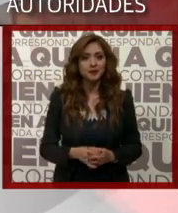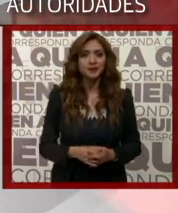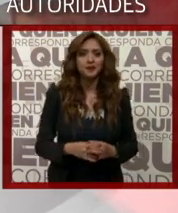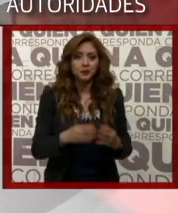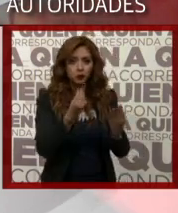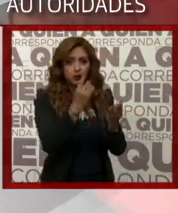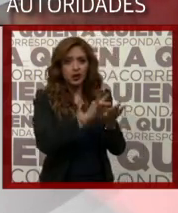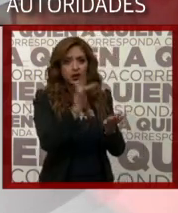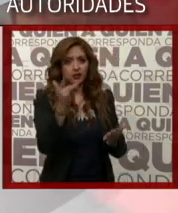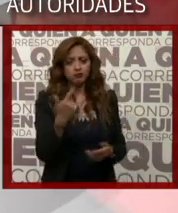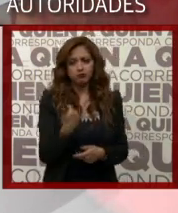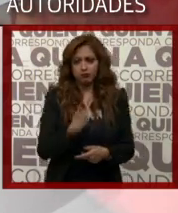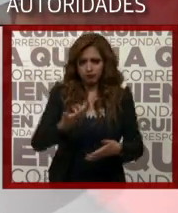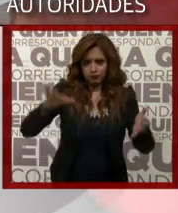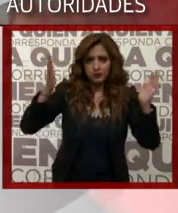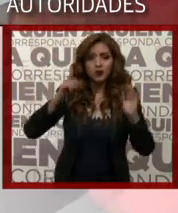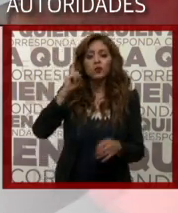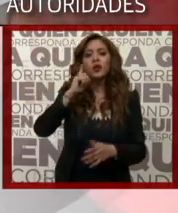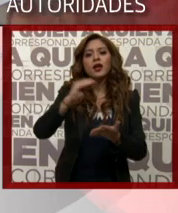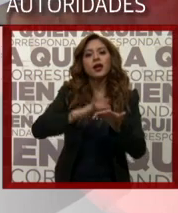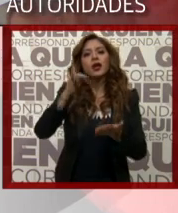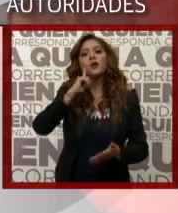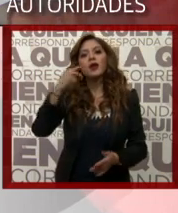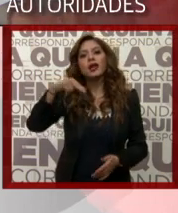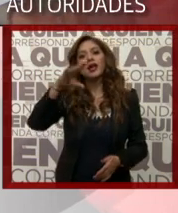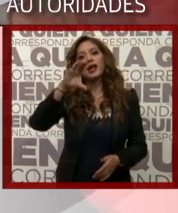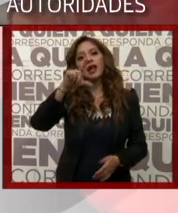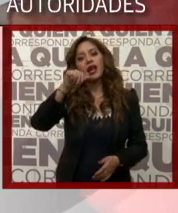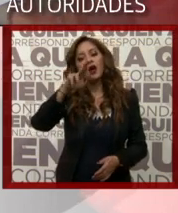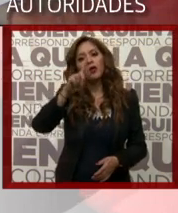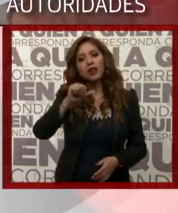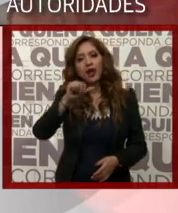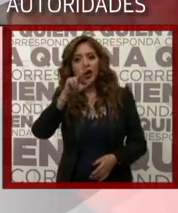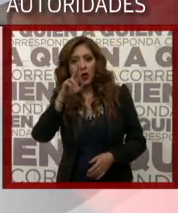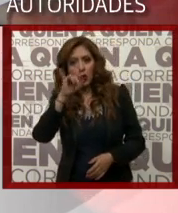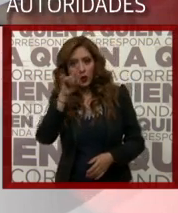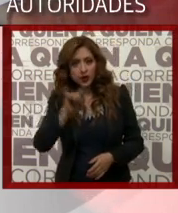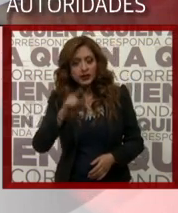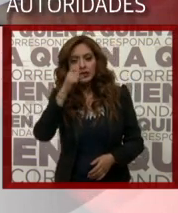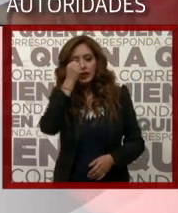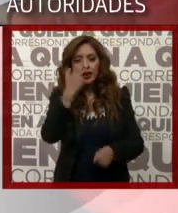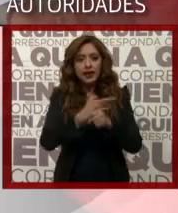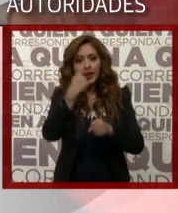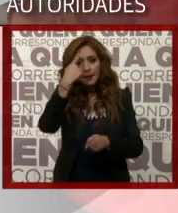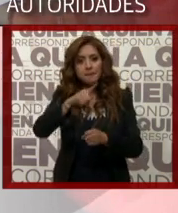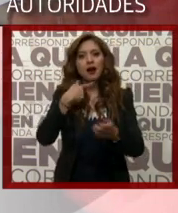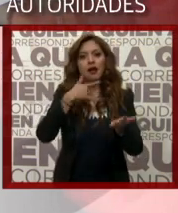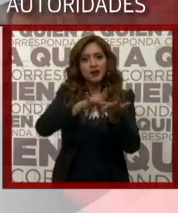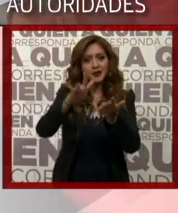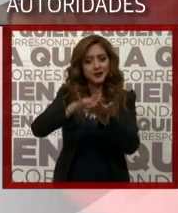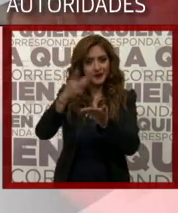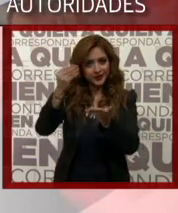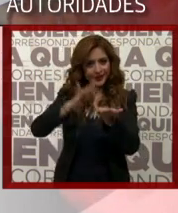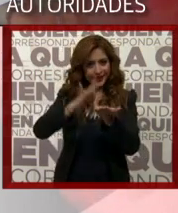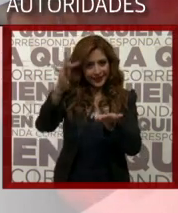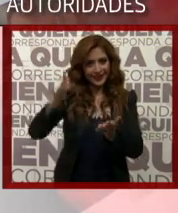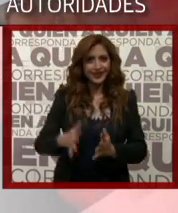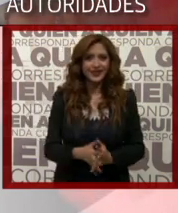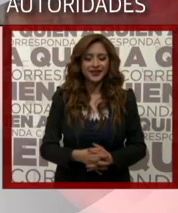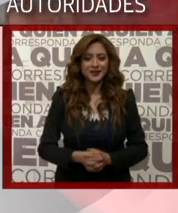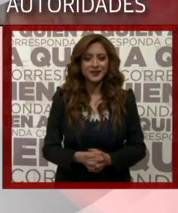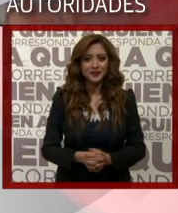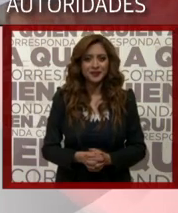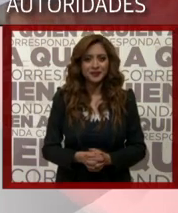gracias a mí, ¿qué? No, gracias a Claudia Ruiz Machín, que está moviendo la, la Secretaría de Relaciones Exteriores para que funcione muy ágil en todos lados. Gracias. Gracias. Muchas gracias,